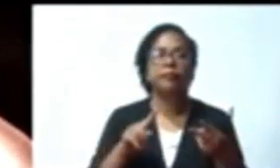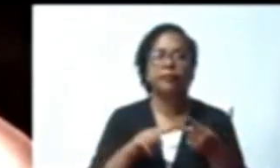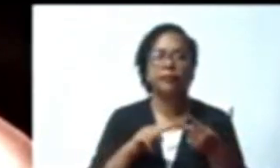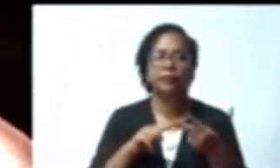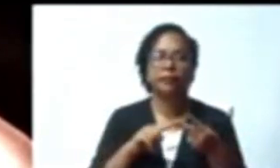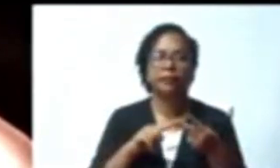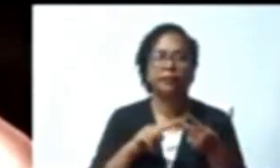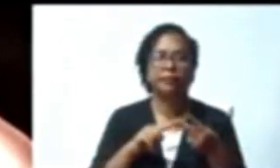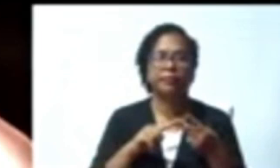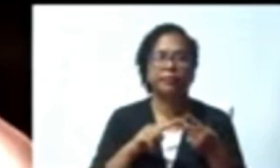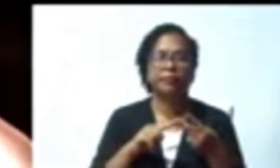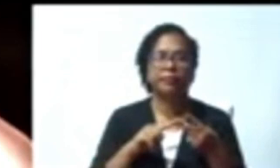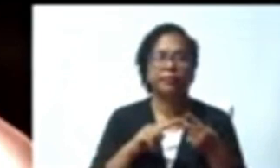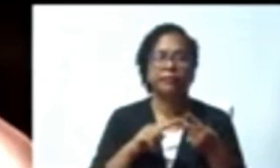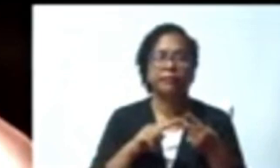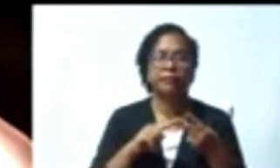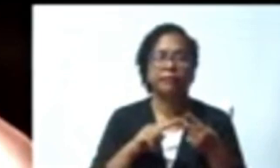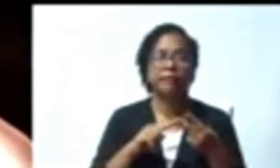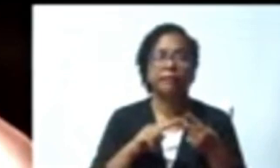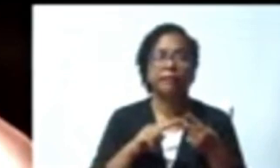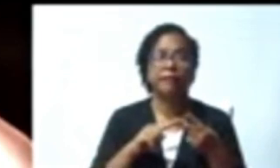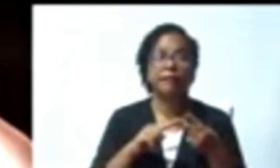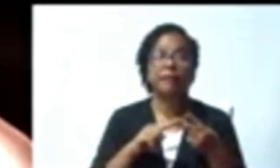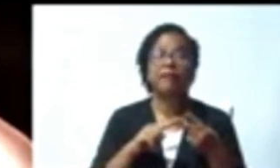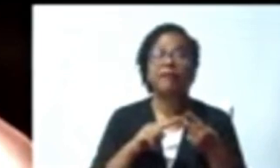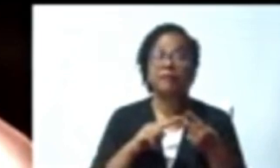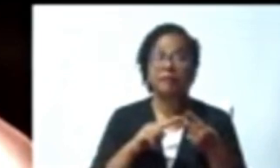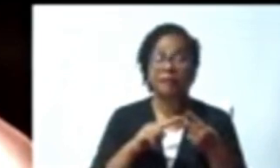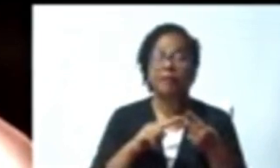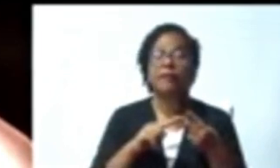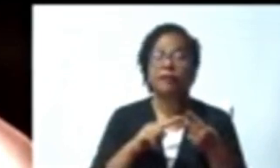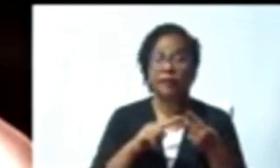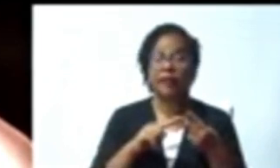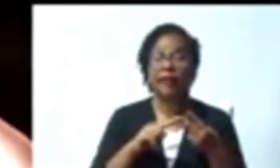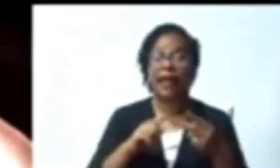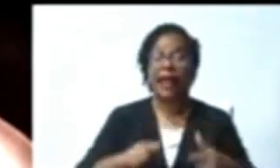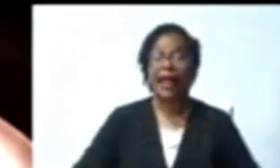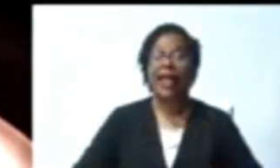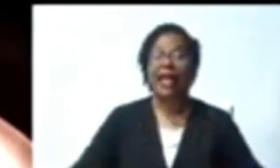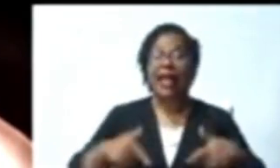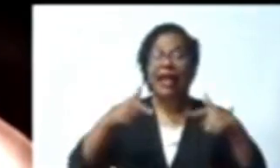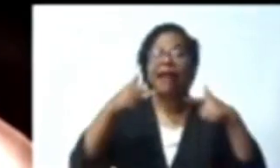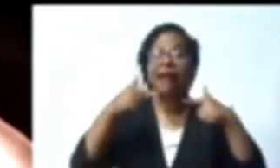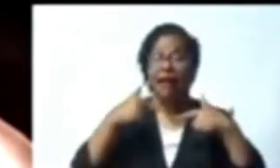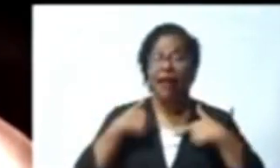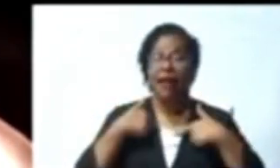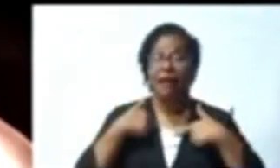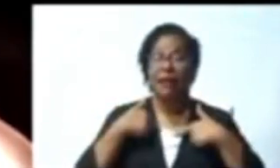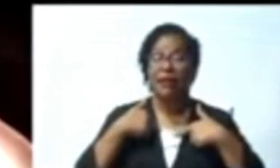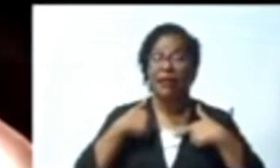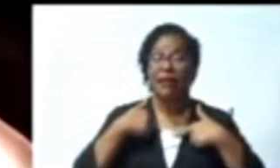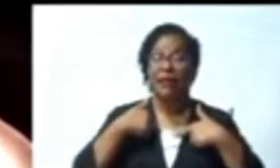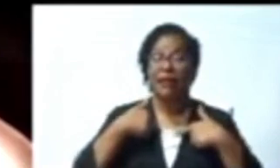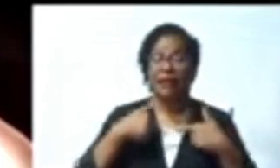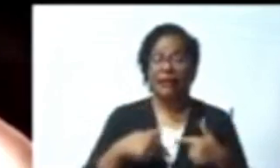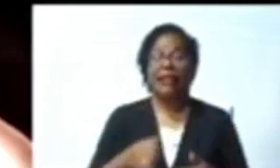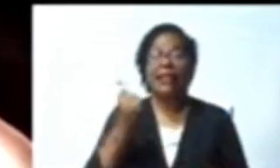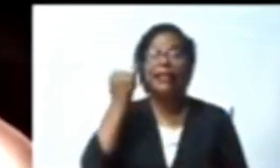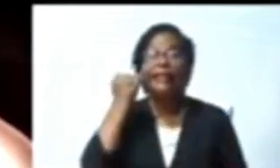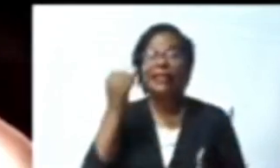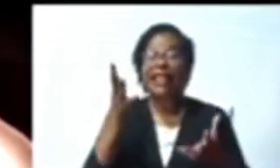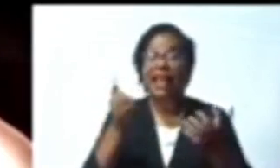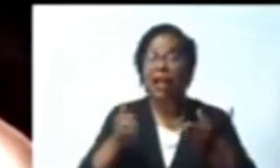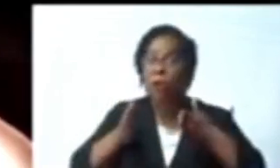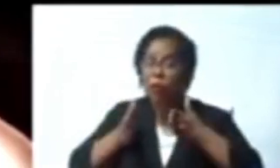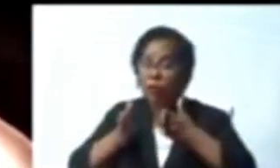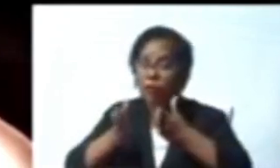que en muchas ocasiones en la vida estamos a una decisión de distancia de forjar el camino a nuestro destino. Camino que se forja